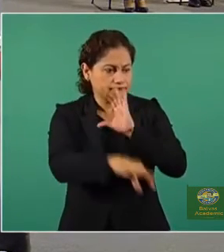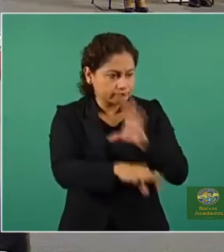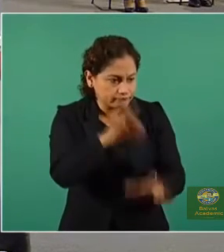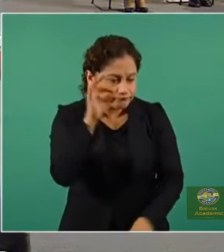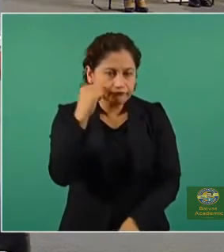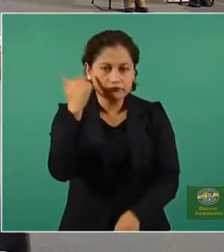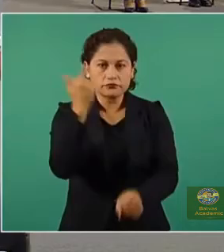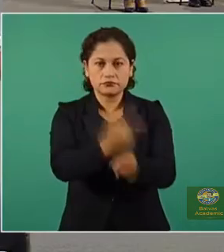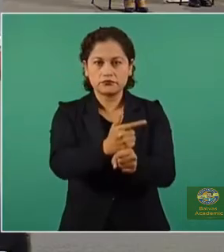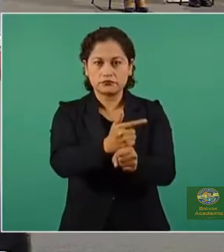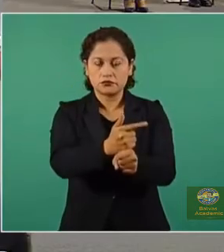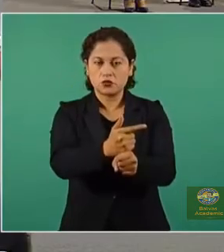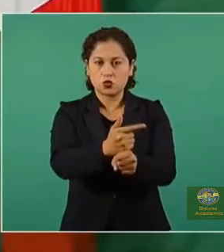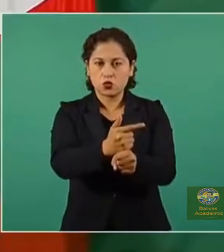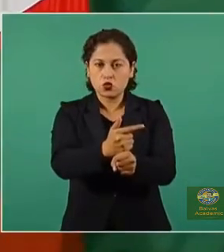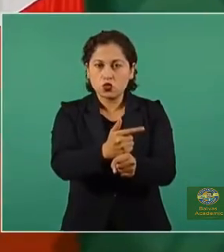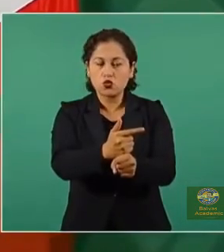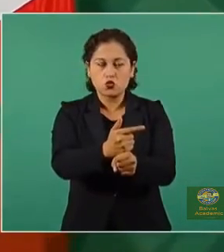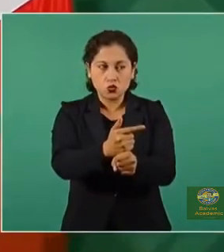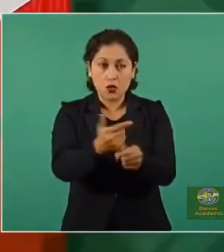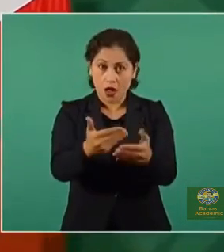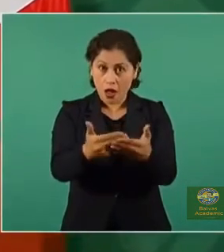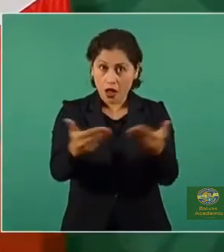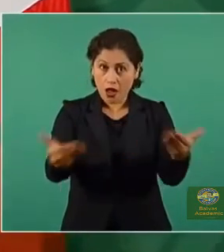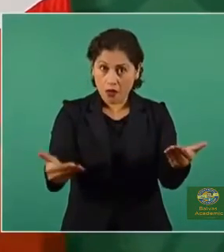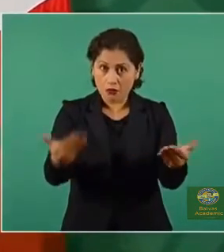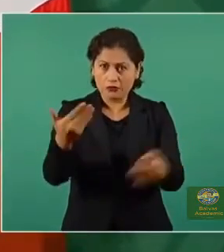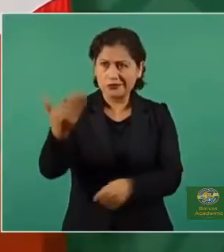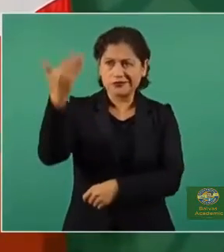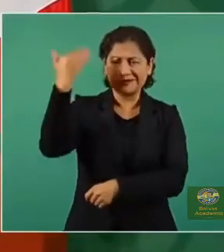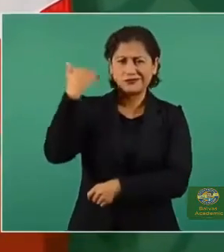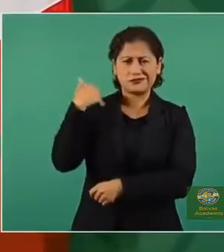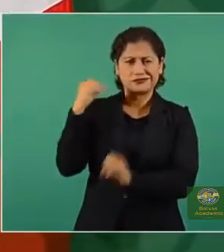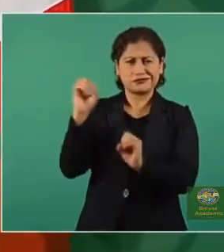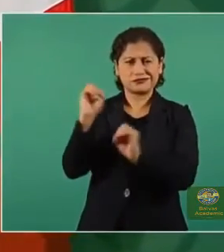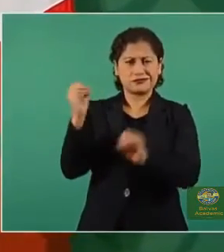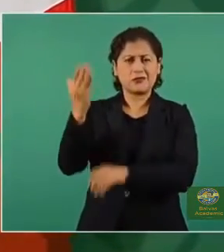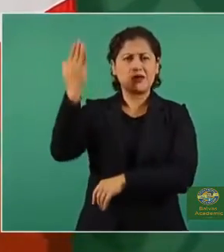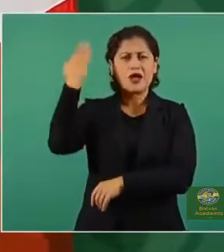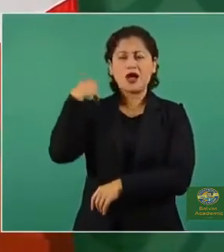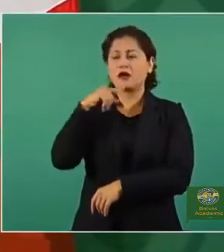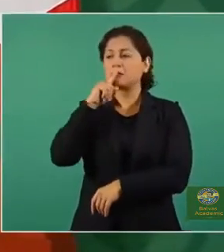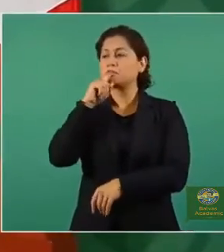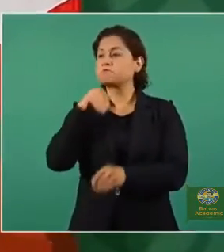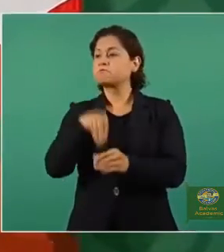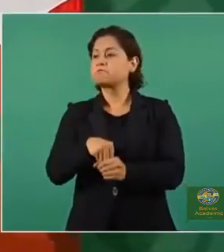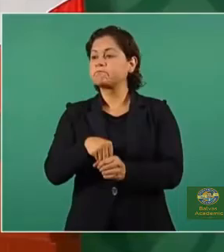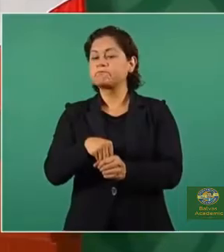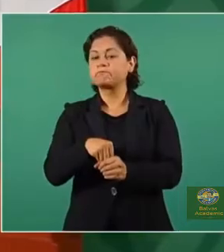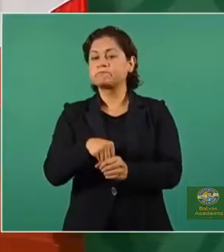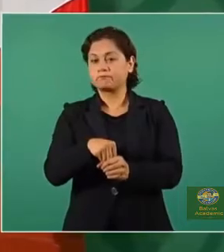Antes se sepultaba a los muertos en los panteones.